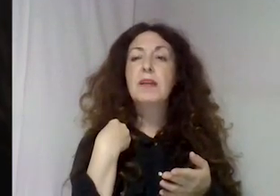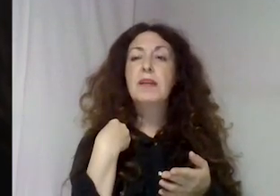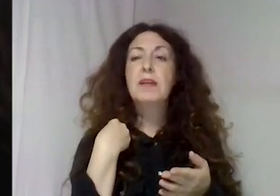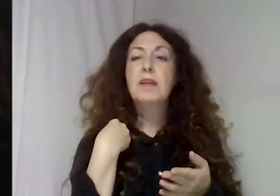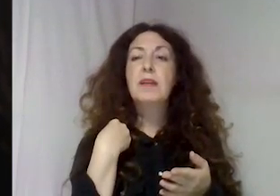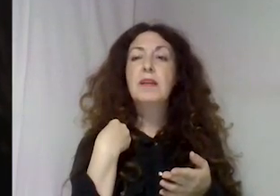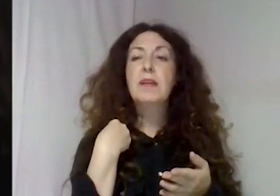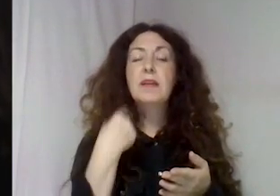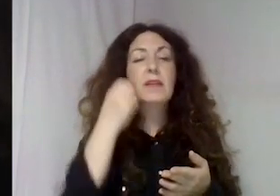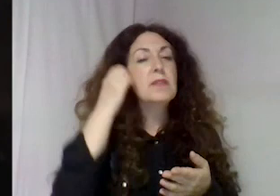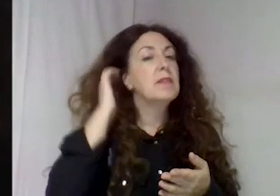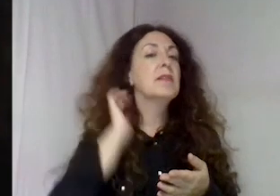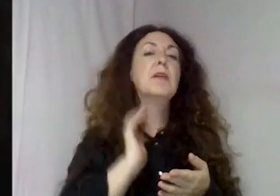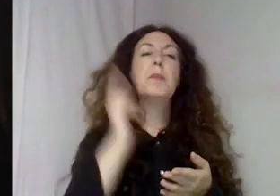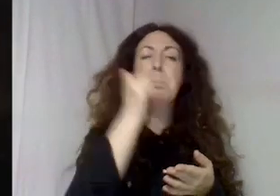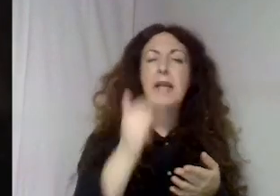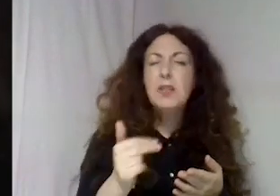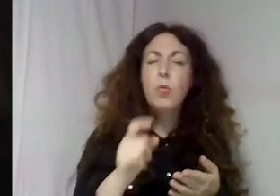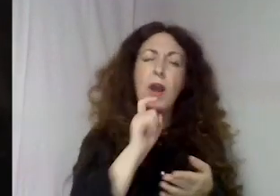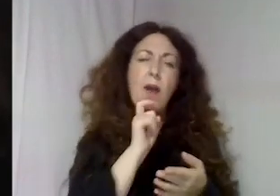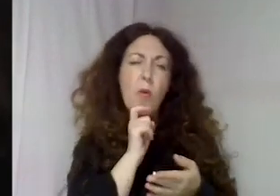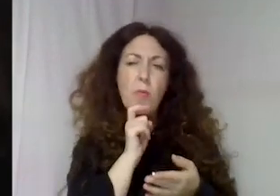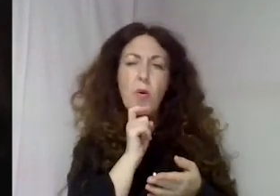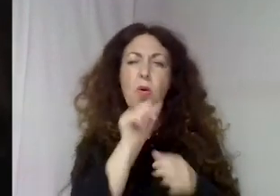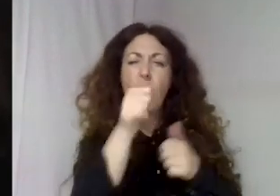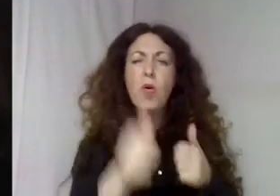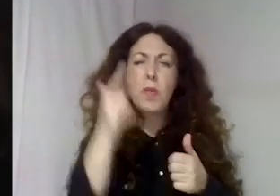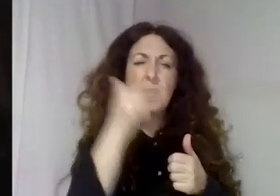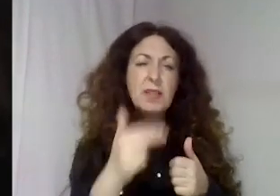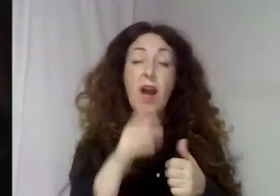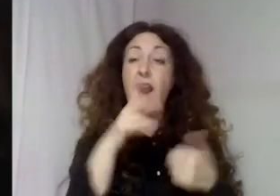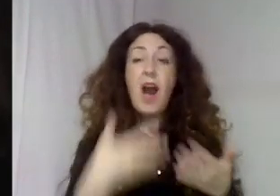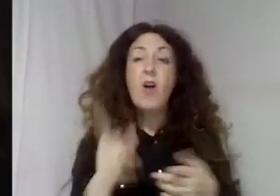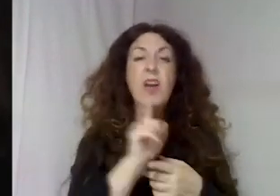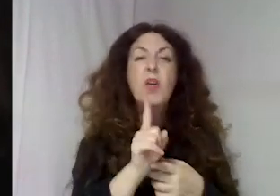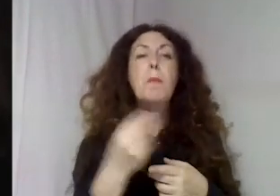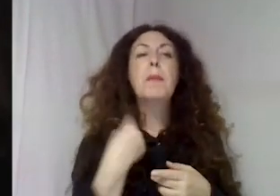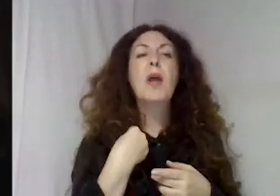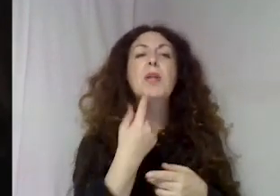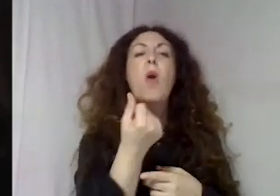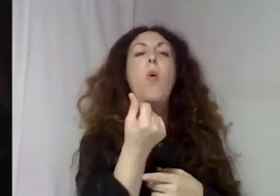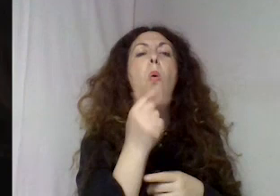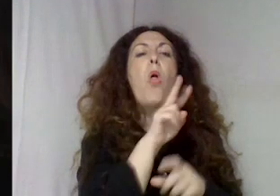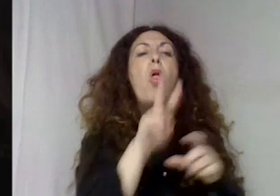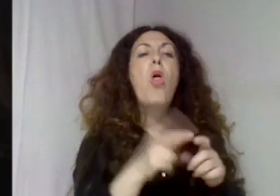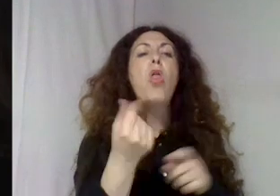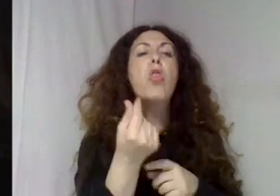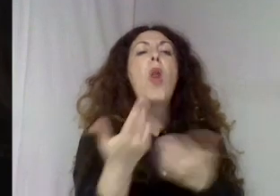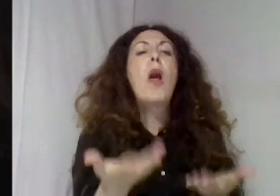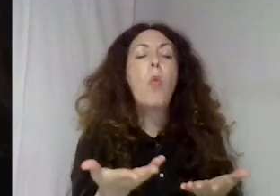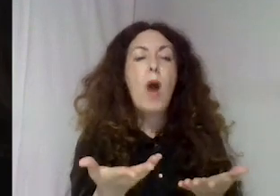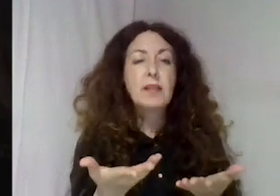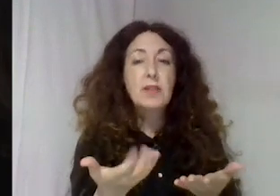planteamiento, es todo lo que le ha contado, pero también había el rumrum de fondo de es una manera de no seguir esta ola